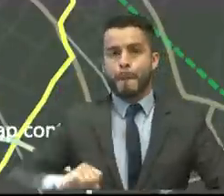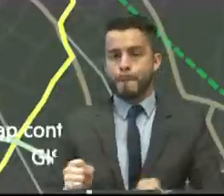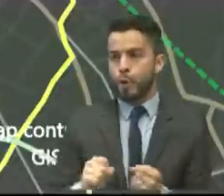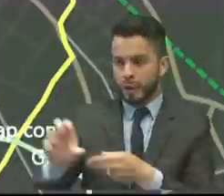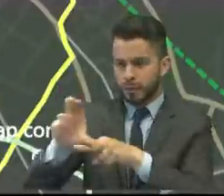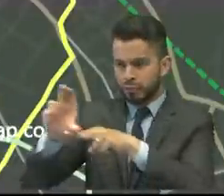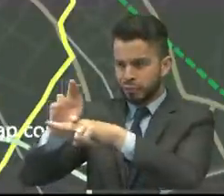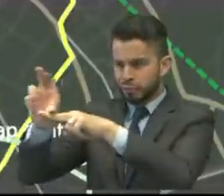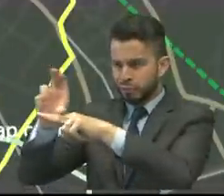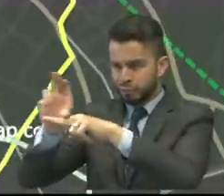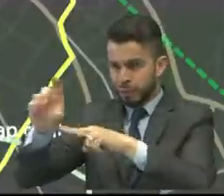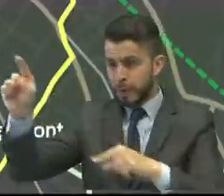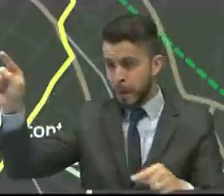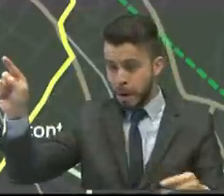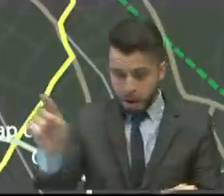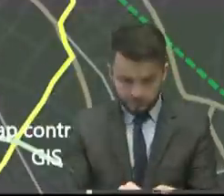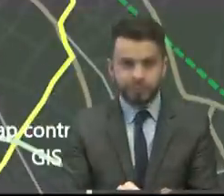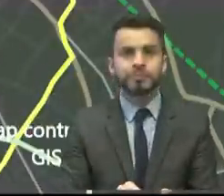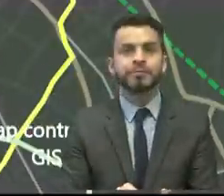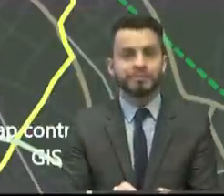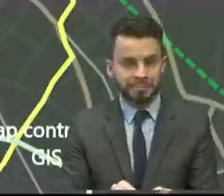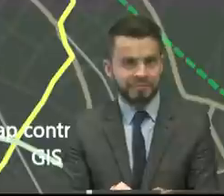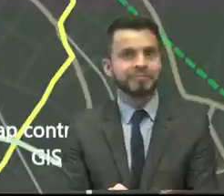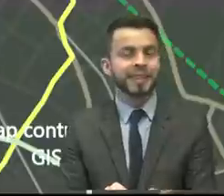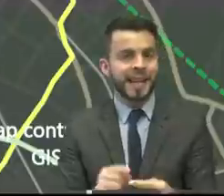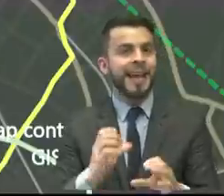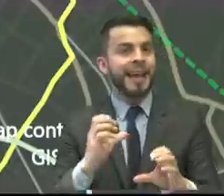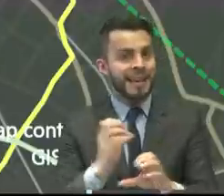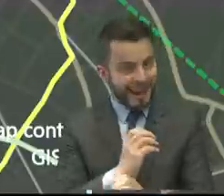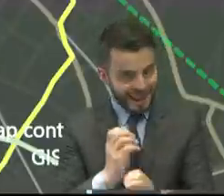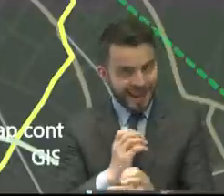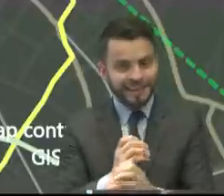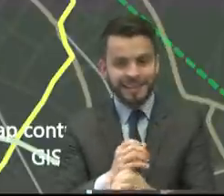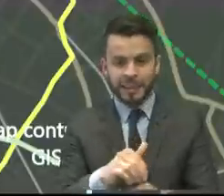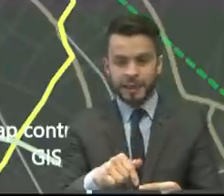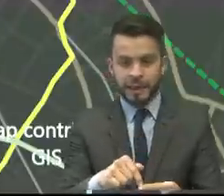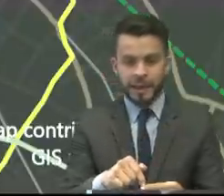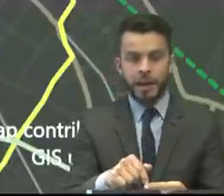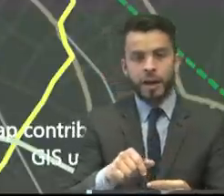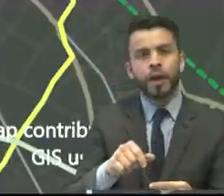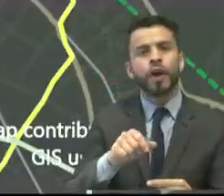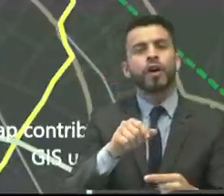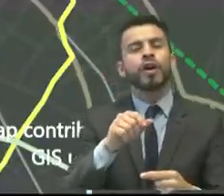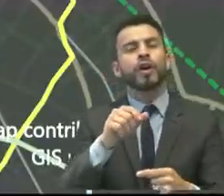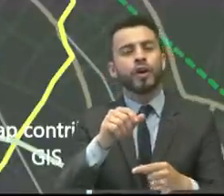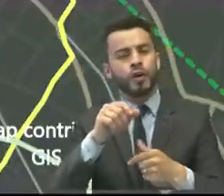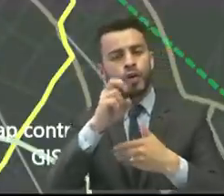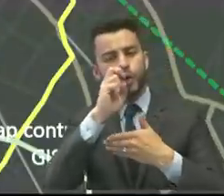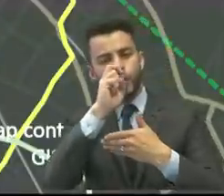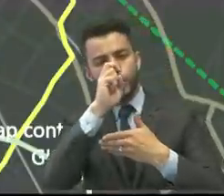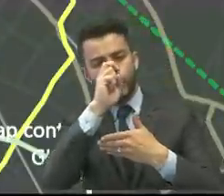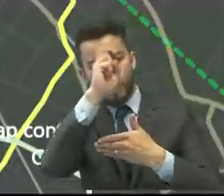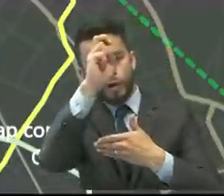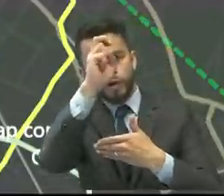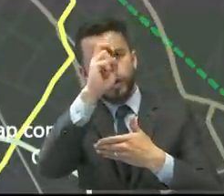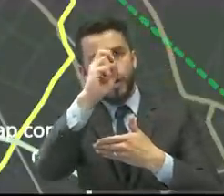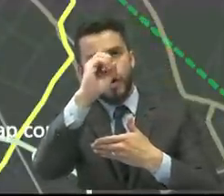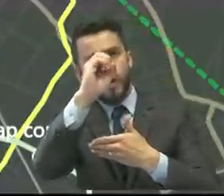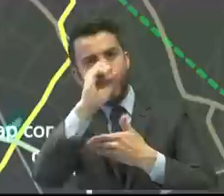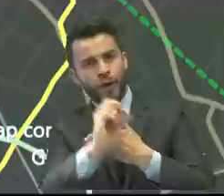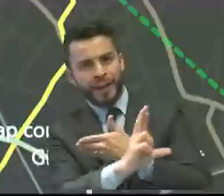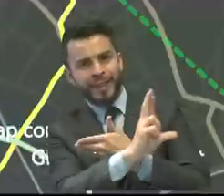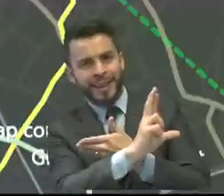central, con nuestro corredor nororiental, borde nororiental. La